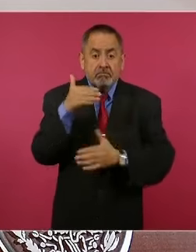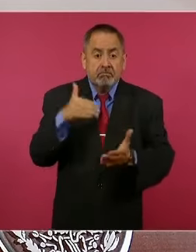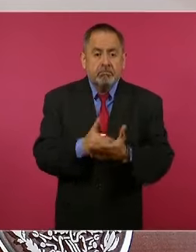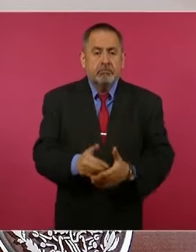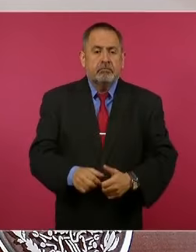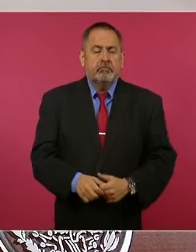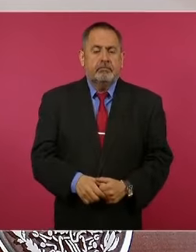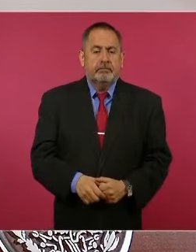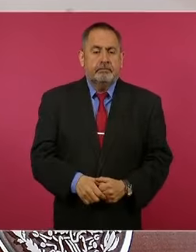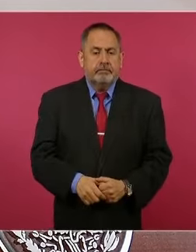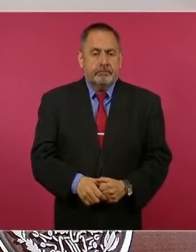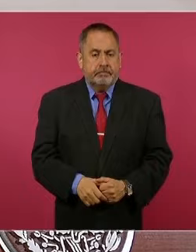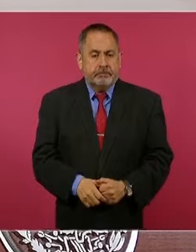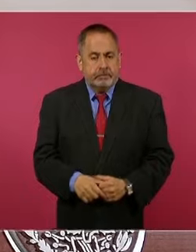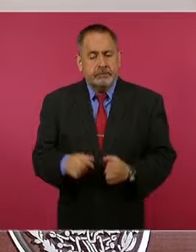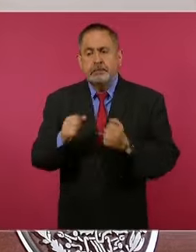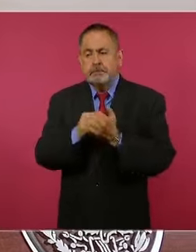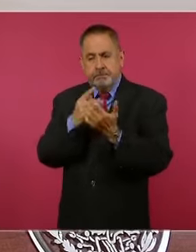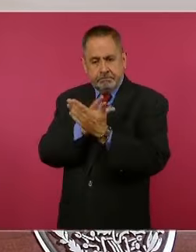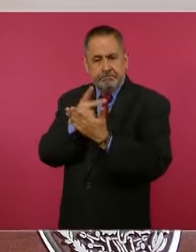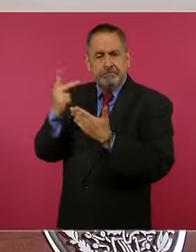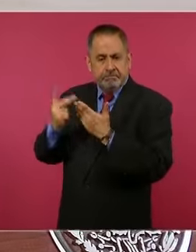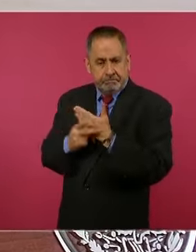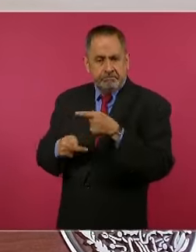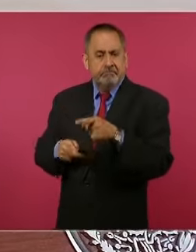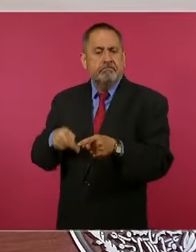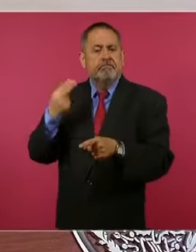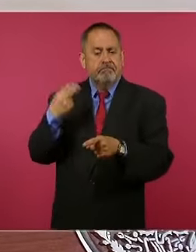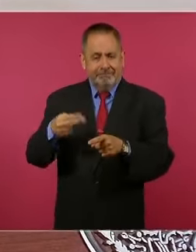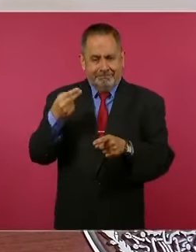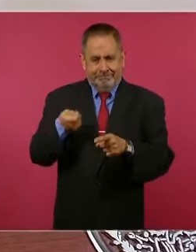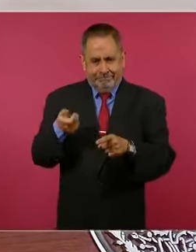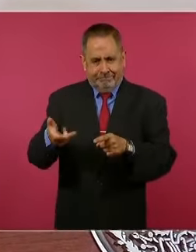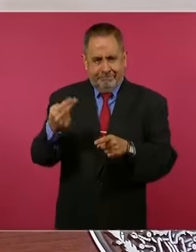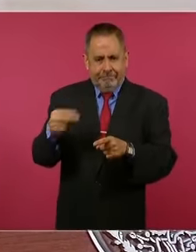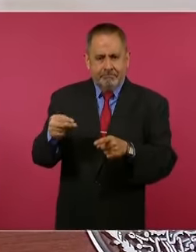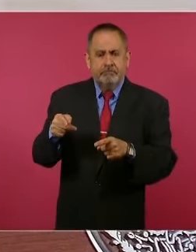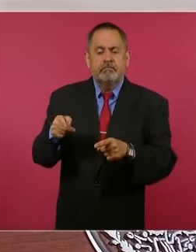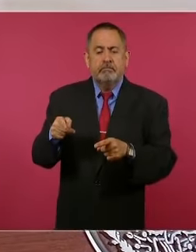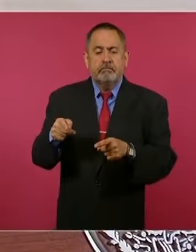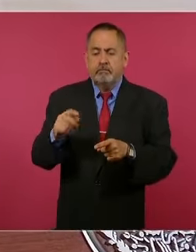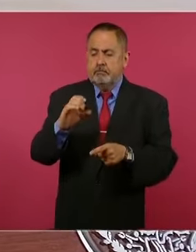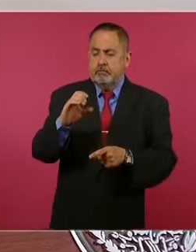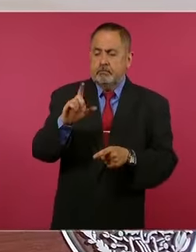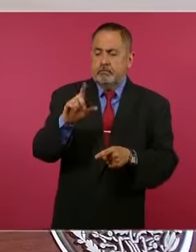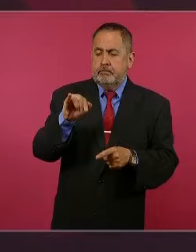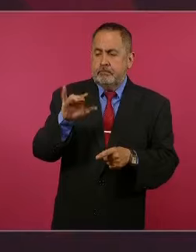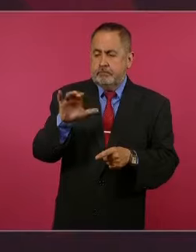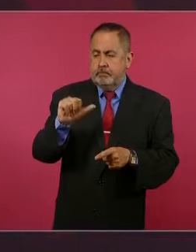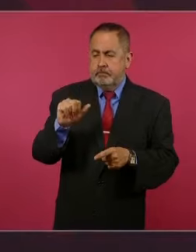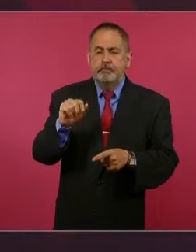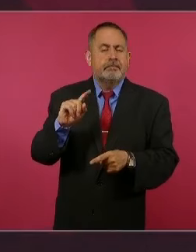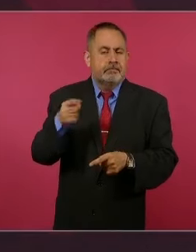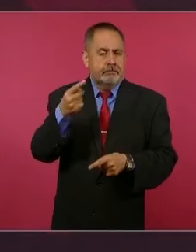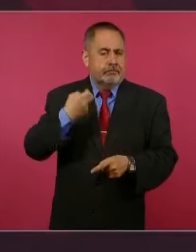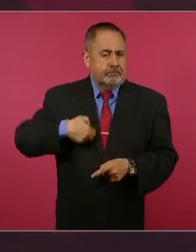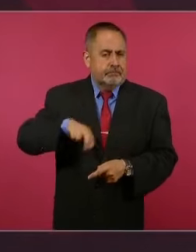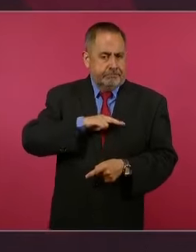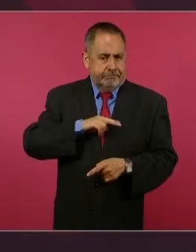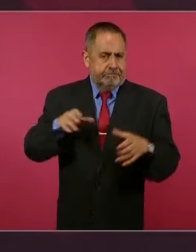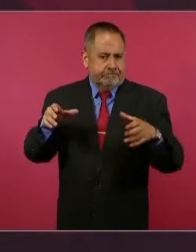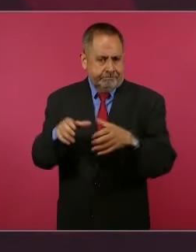salud con un programa que se llama la clínica es nuestra